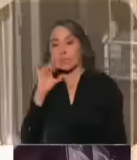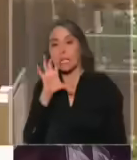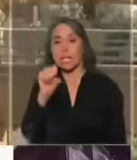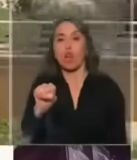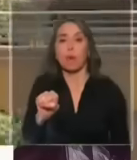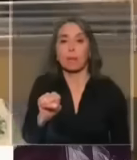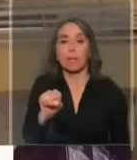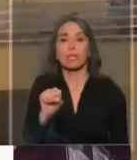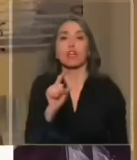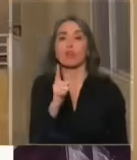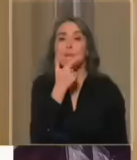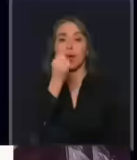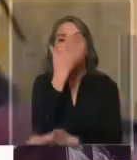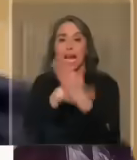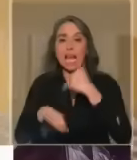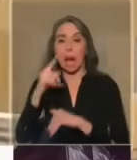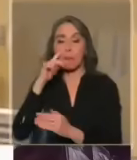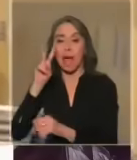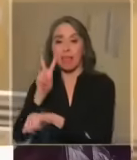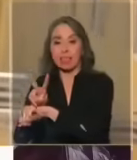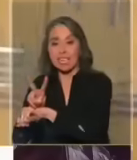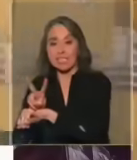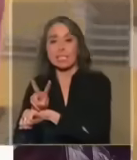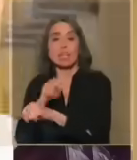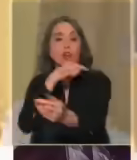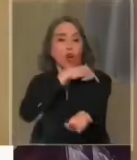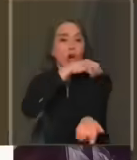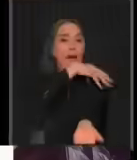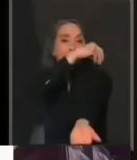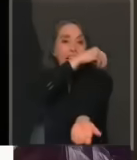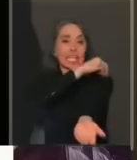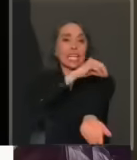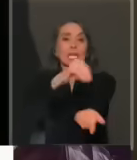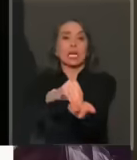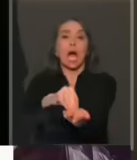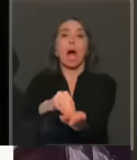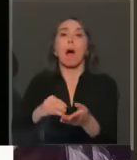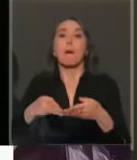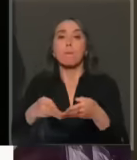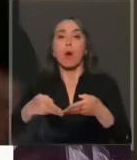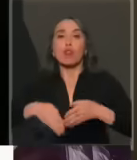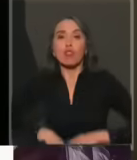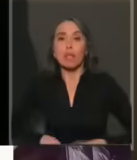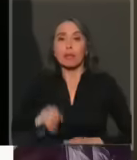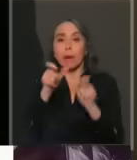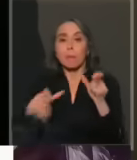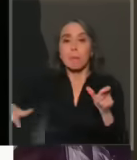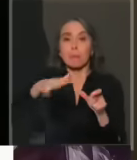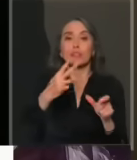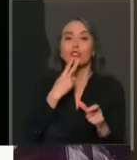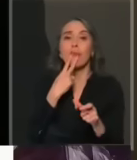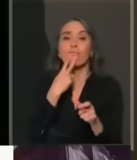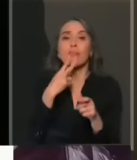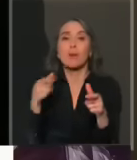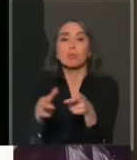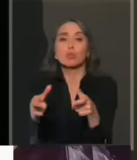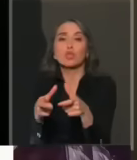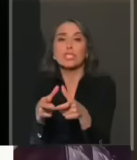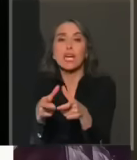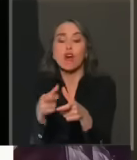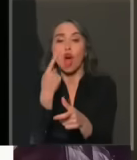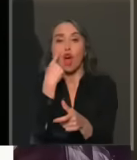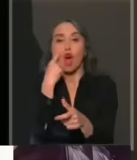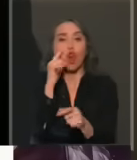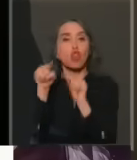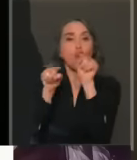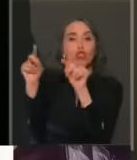cambiar un testigo para ponerlo luego desde Arica en Puerto Natales, porque en Puerto Natales la comunidad también es pequeña. Entonces, para